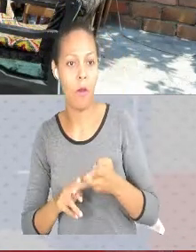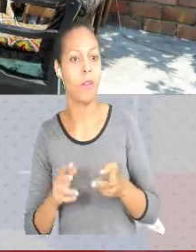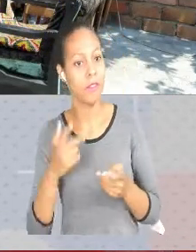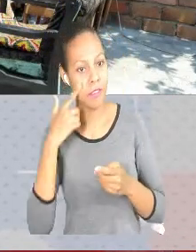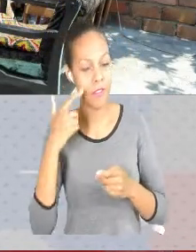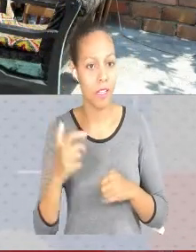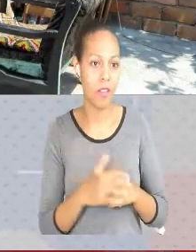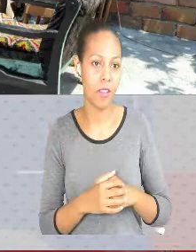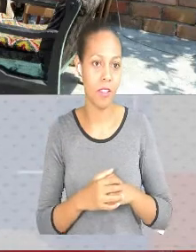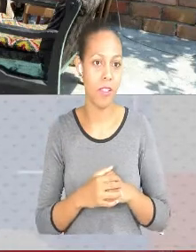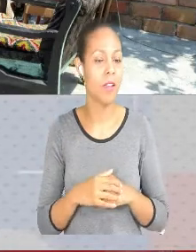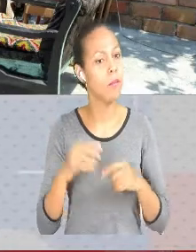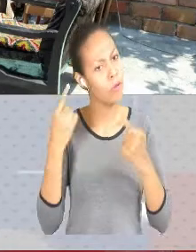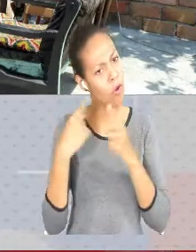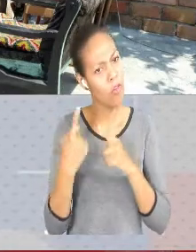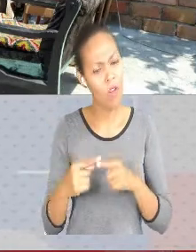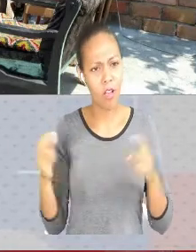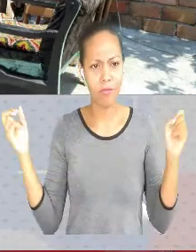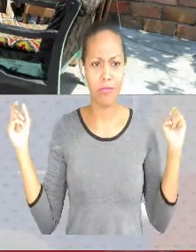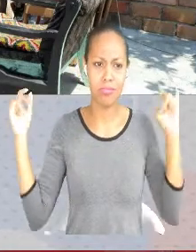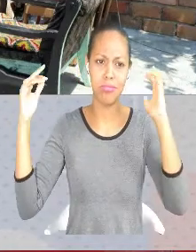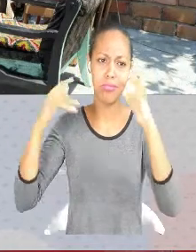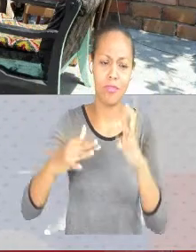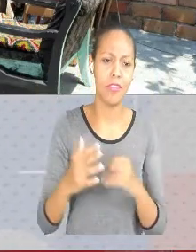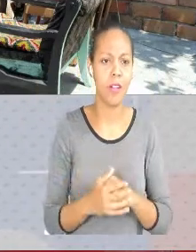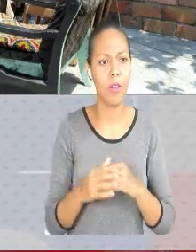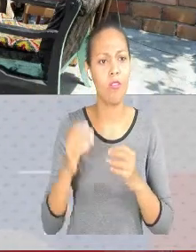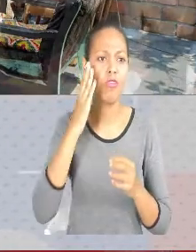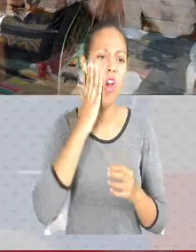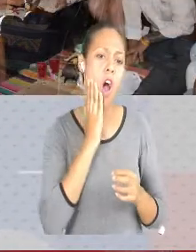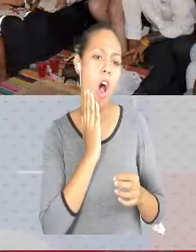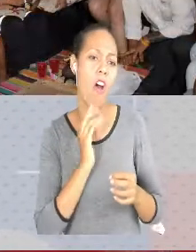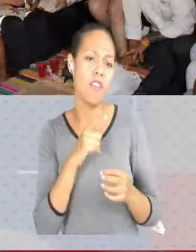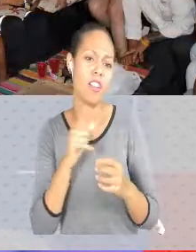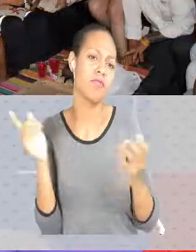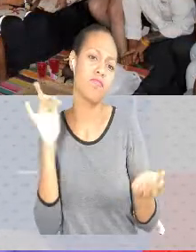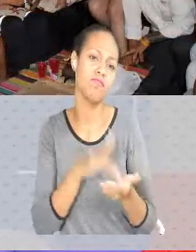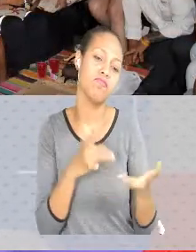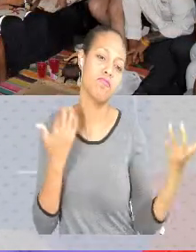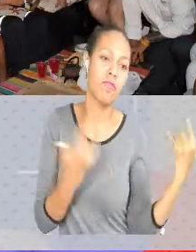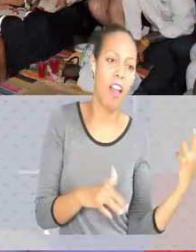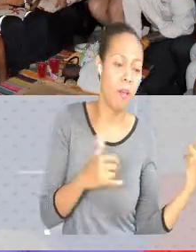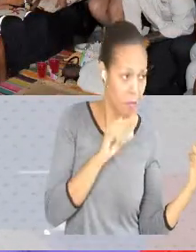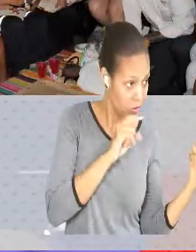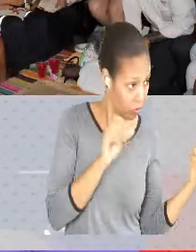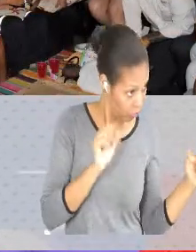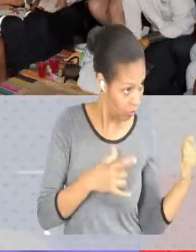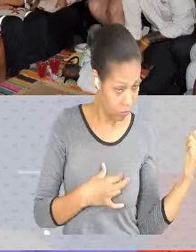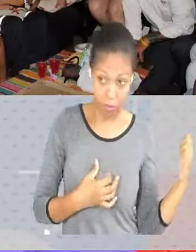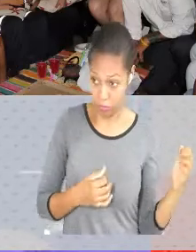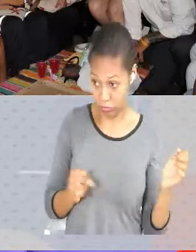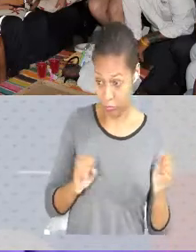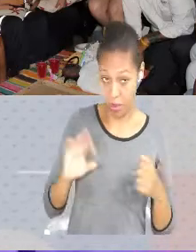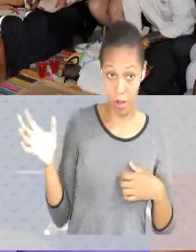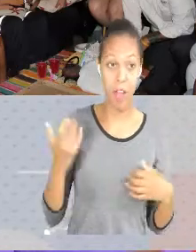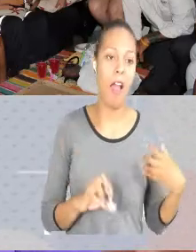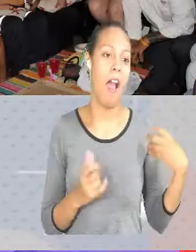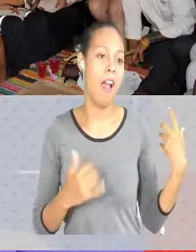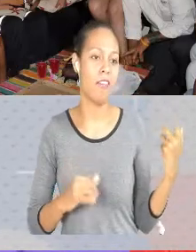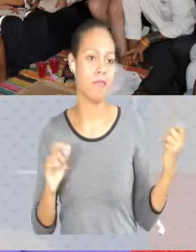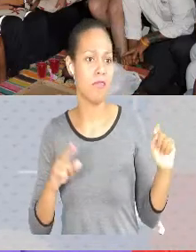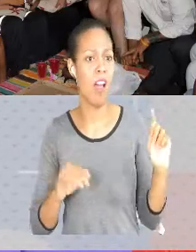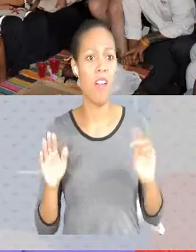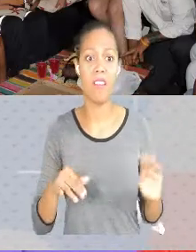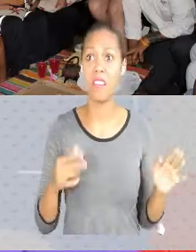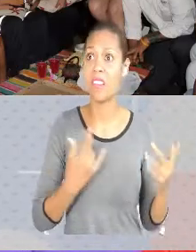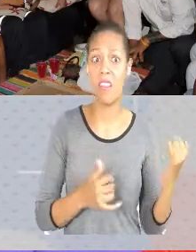es la gran variedad de gente que llega. Llegan jóvenes a tocar guitarra. ¡Hey, puedo tocar mi guitarra acá! ¡Claro que sí! ¡Ay, no es que acá uno no